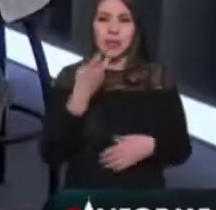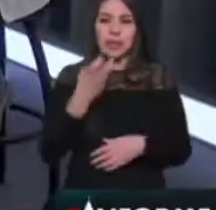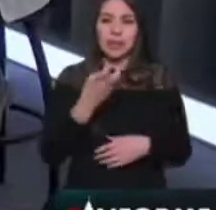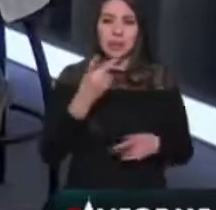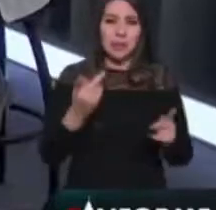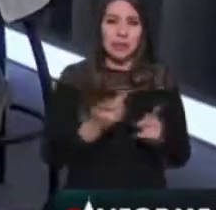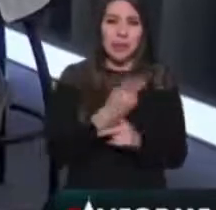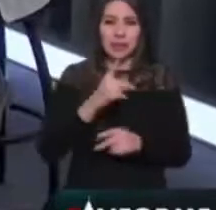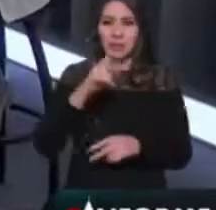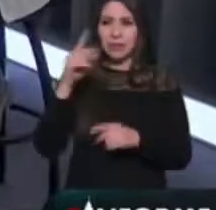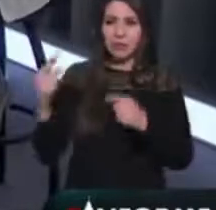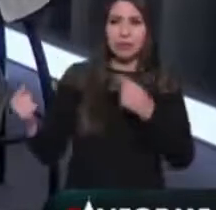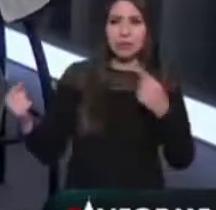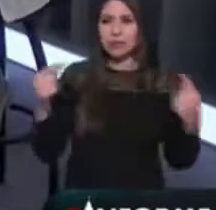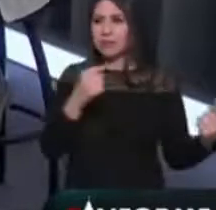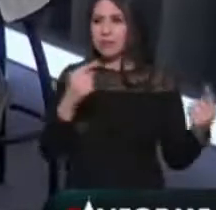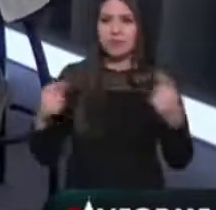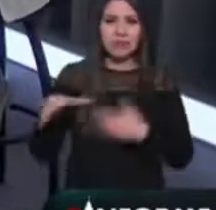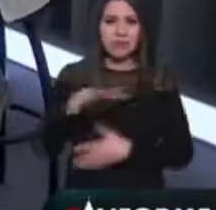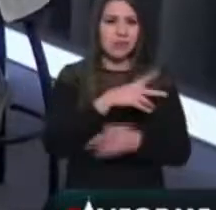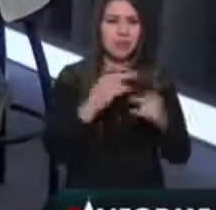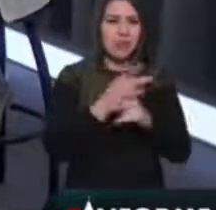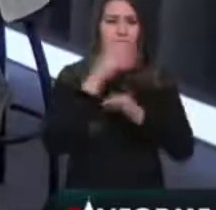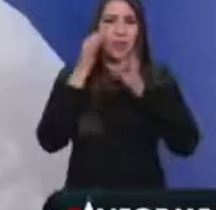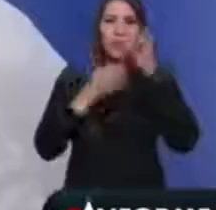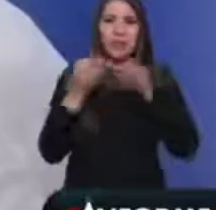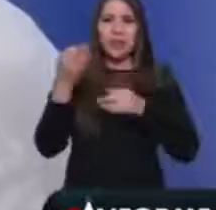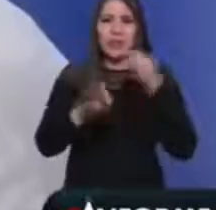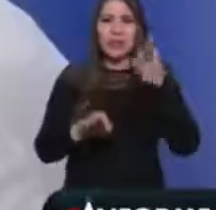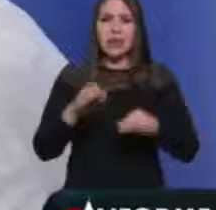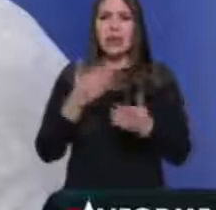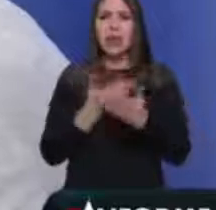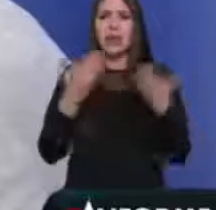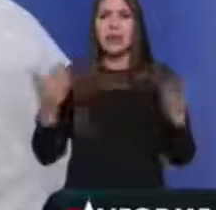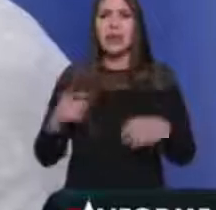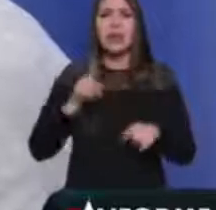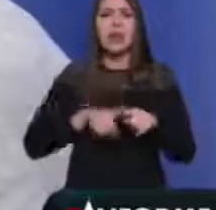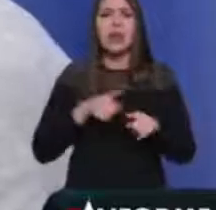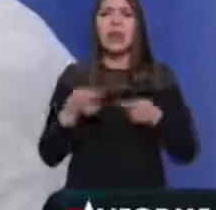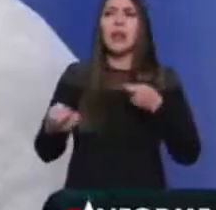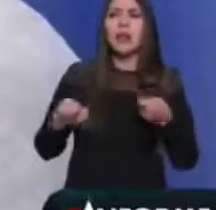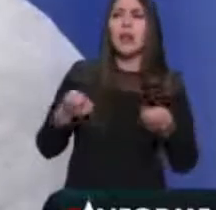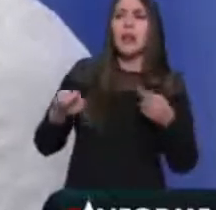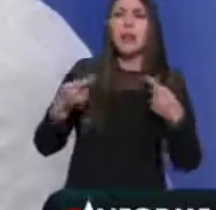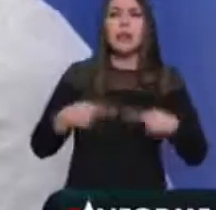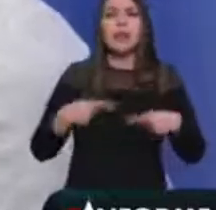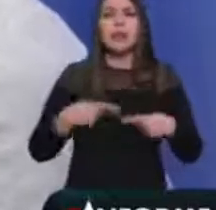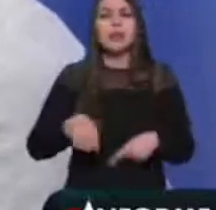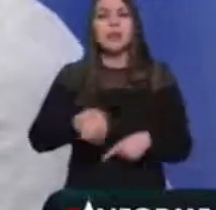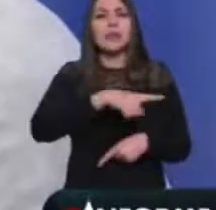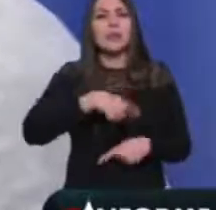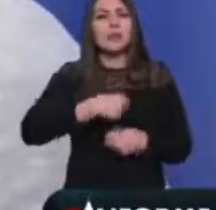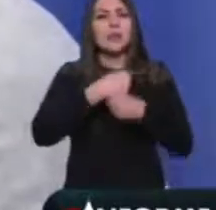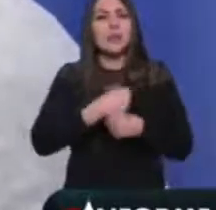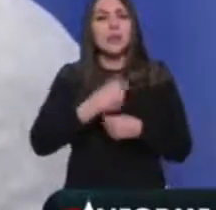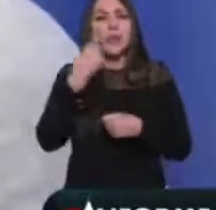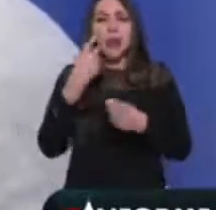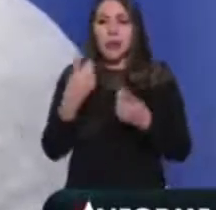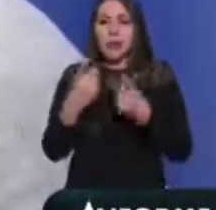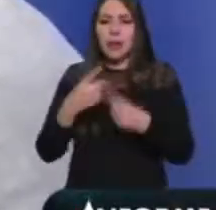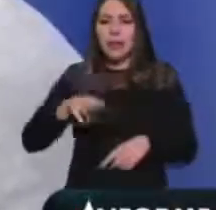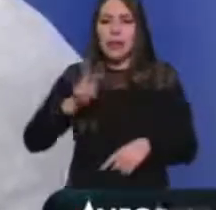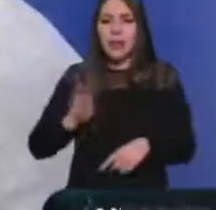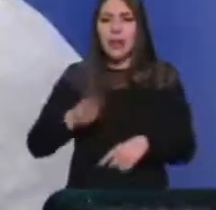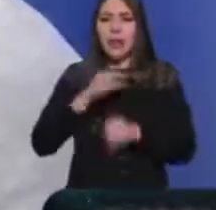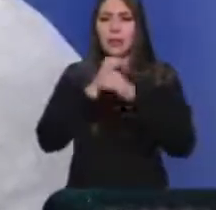la población, en su derecho a ser informada oportunamente, verazmente, etcétera. ¿Qué